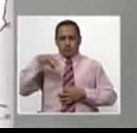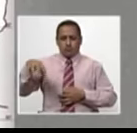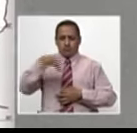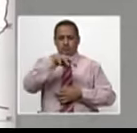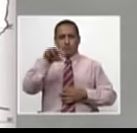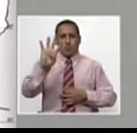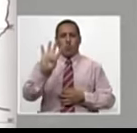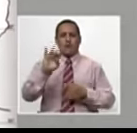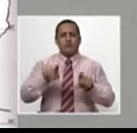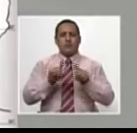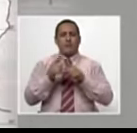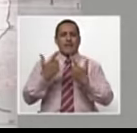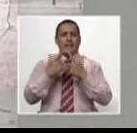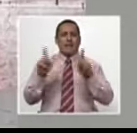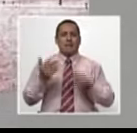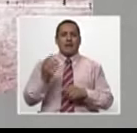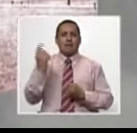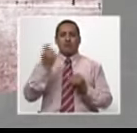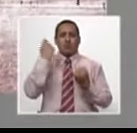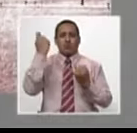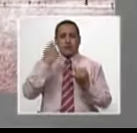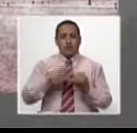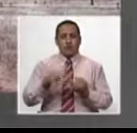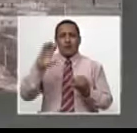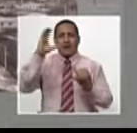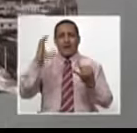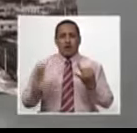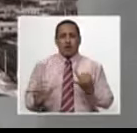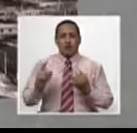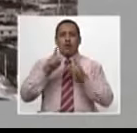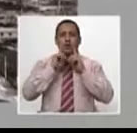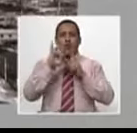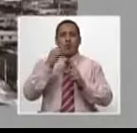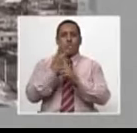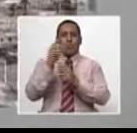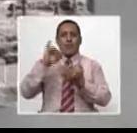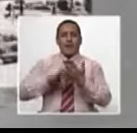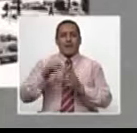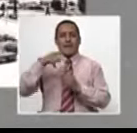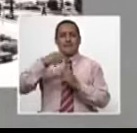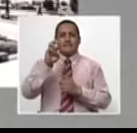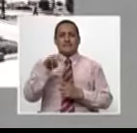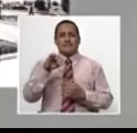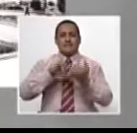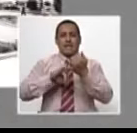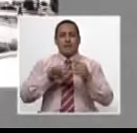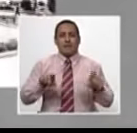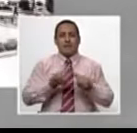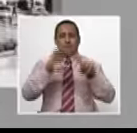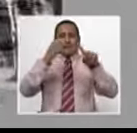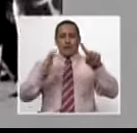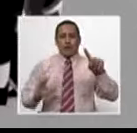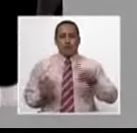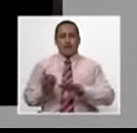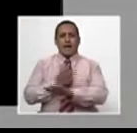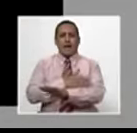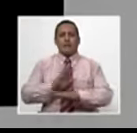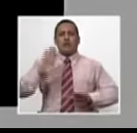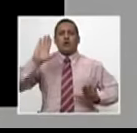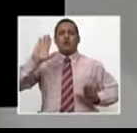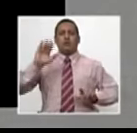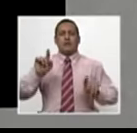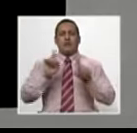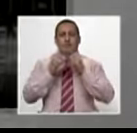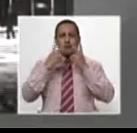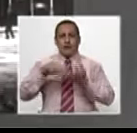los territorios entonces libres: Trujillo, La Costa, Huaylas y Tarma, a los cuales se agregó, tras la jura de